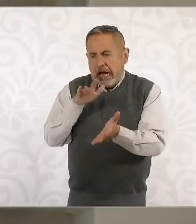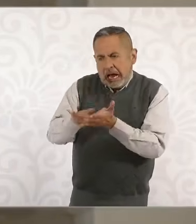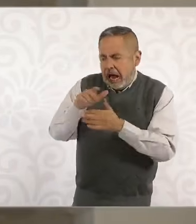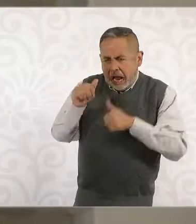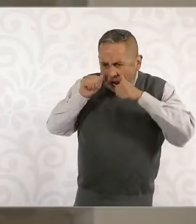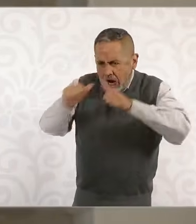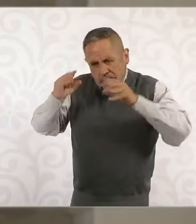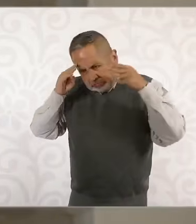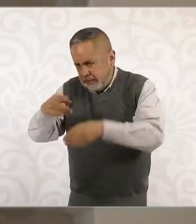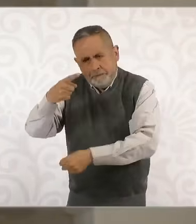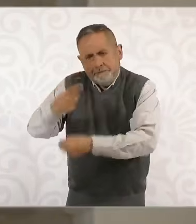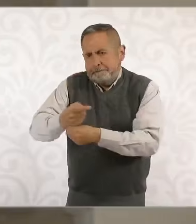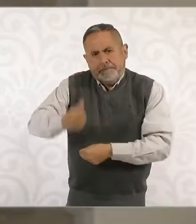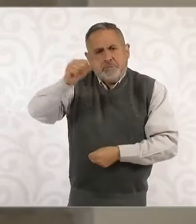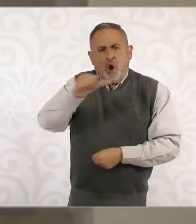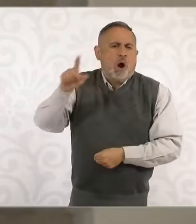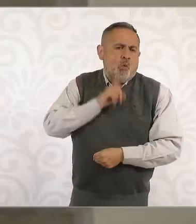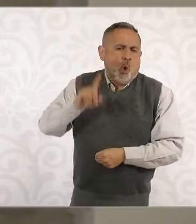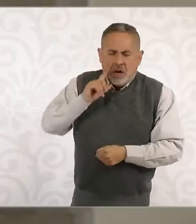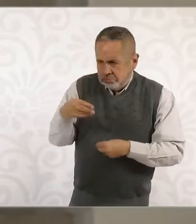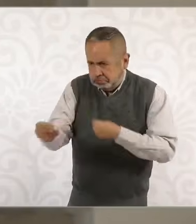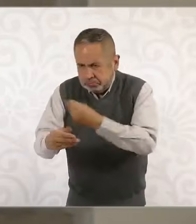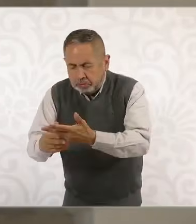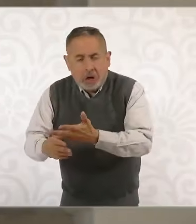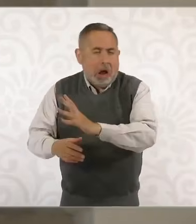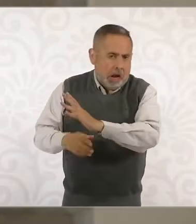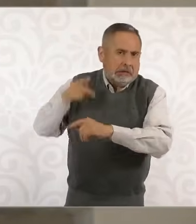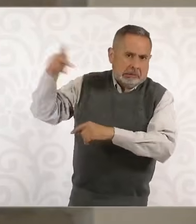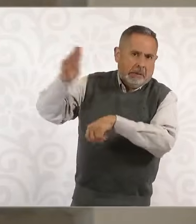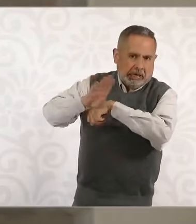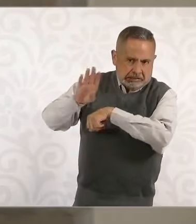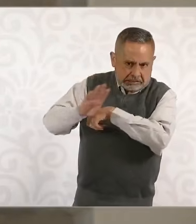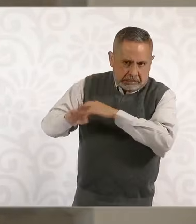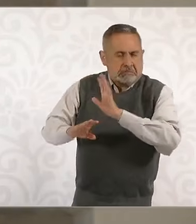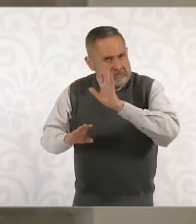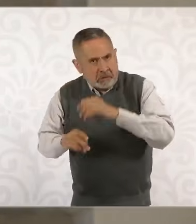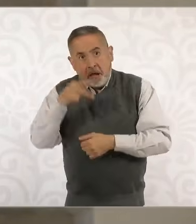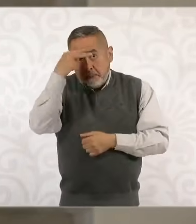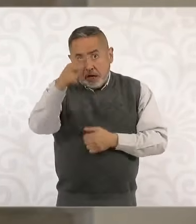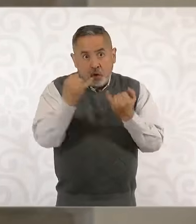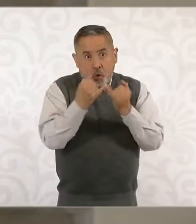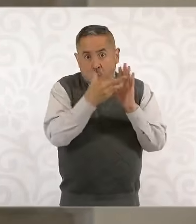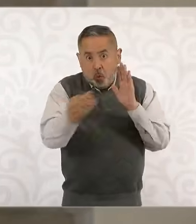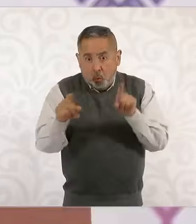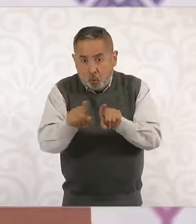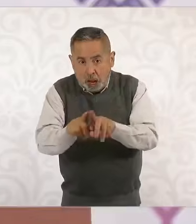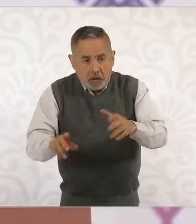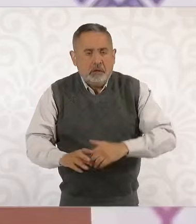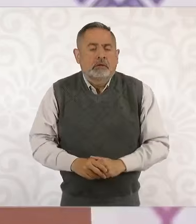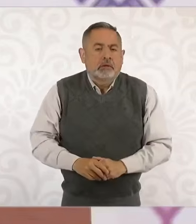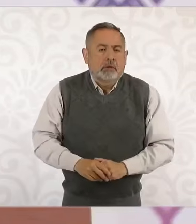es dar preferencia a las mujeres. En el caso de México, ¿usted cree que puede hacer también? Es similar,